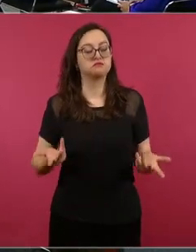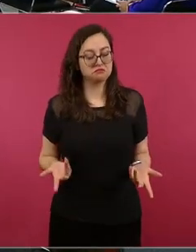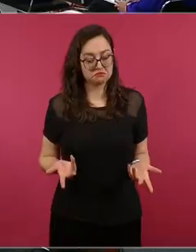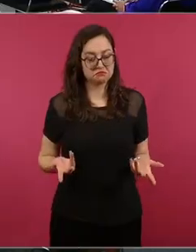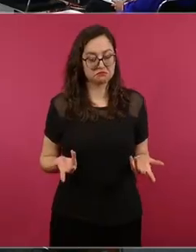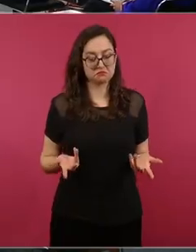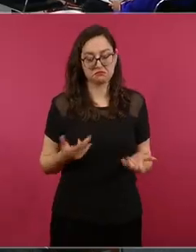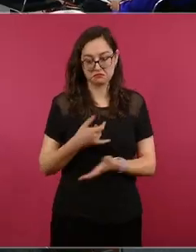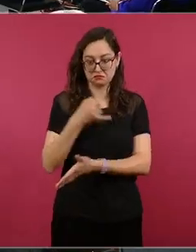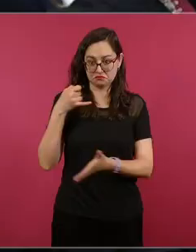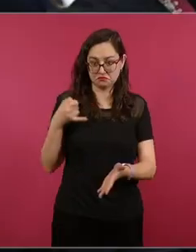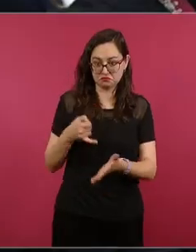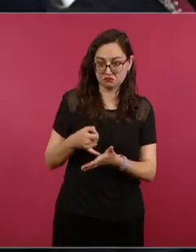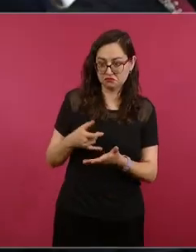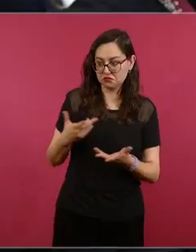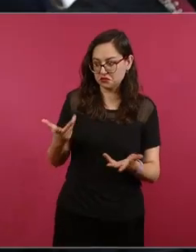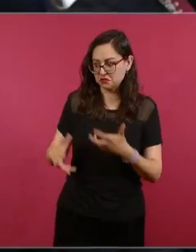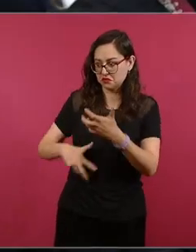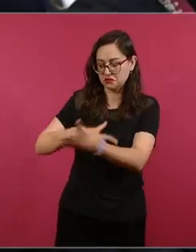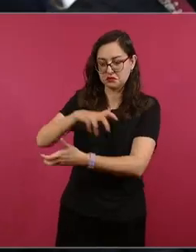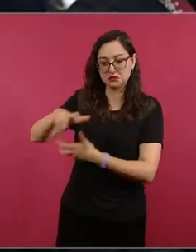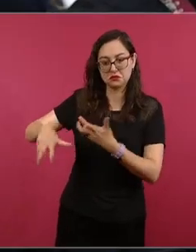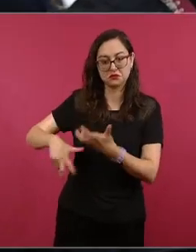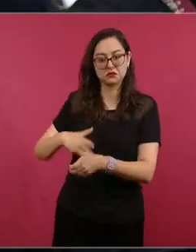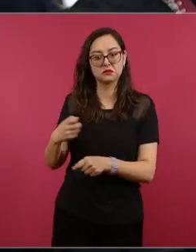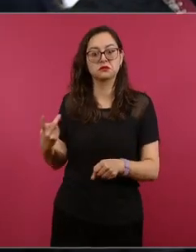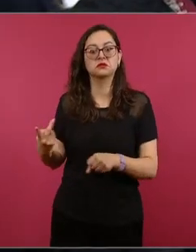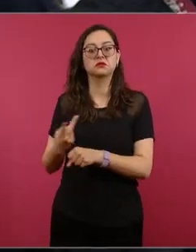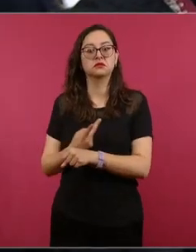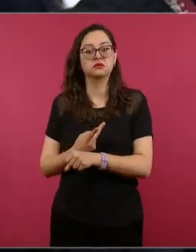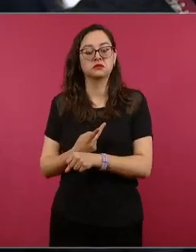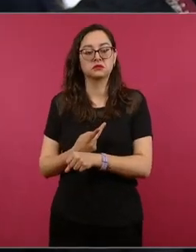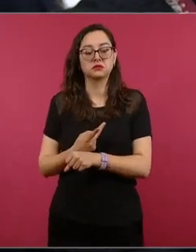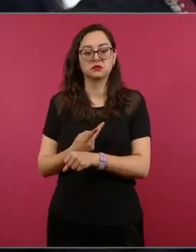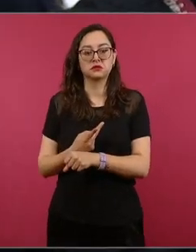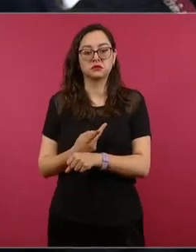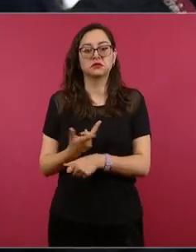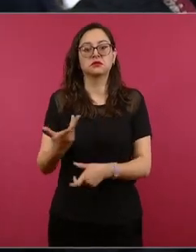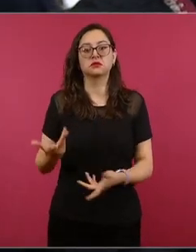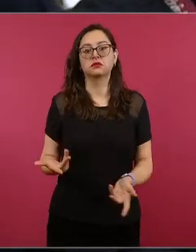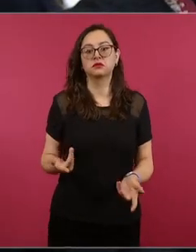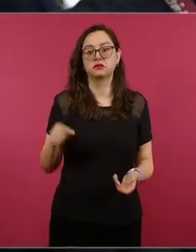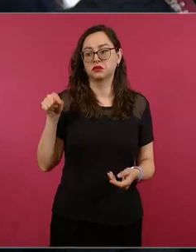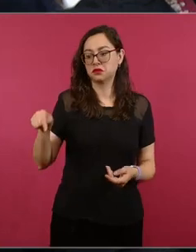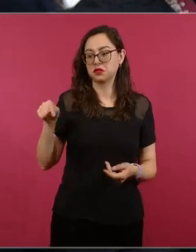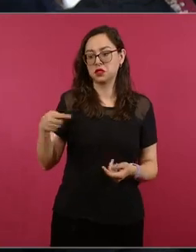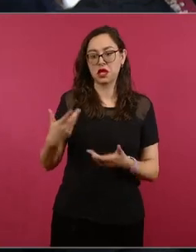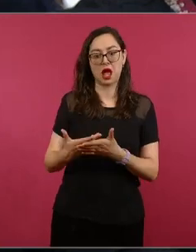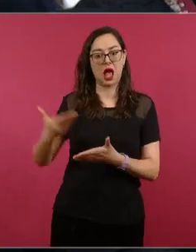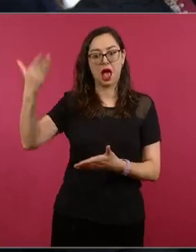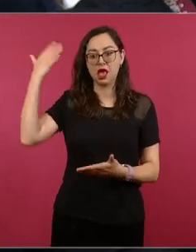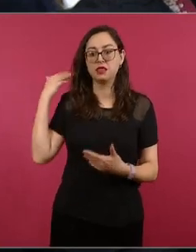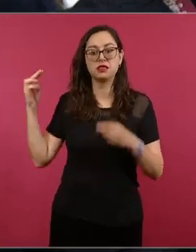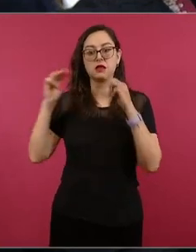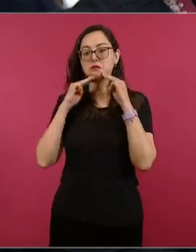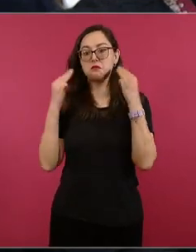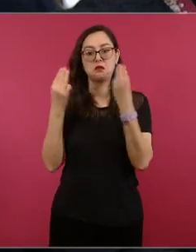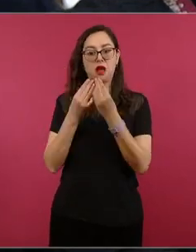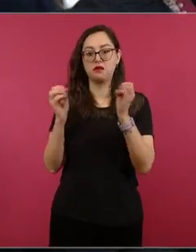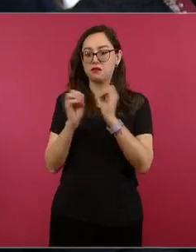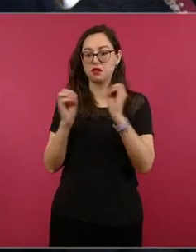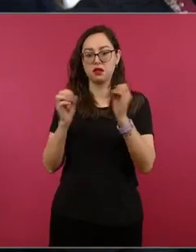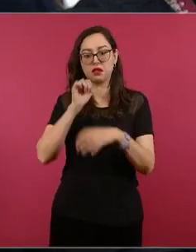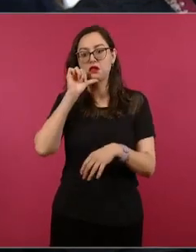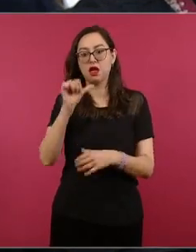en la isla? ¿Y por qué, presidente, en algunas regiones donde antes no había grupos criminales a esta escala, en